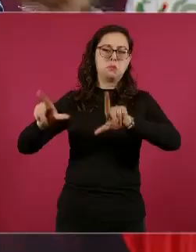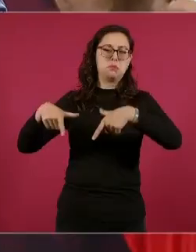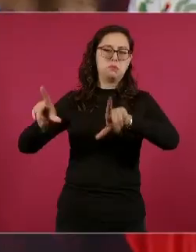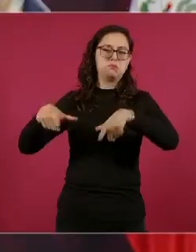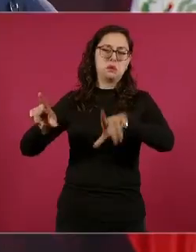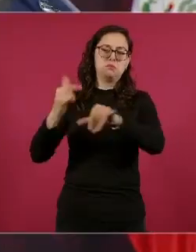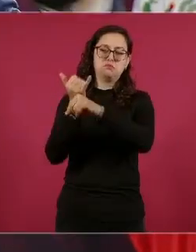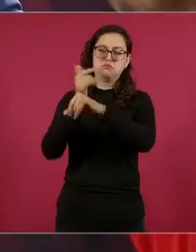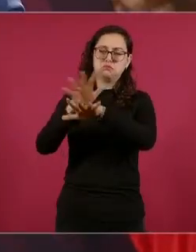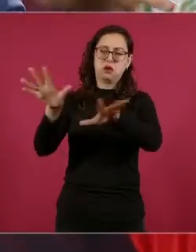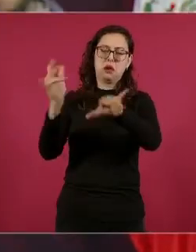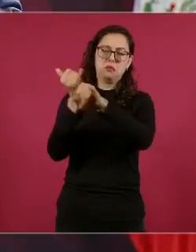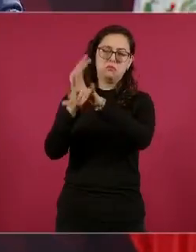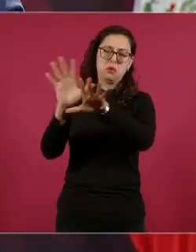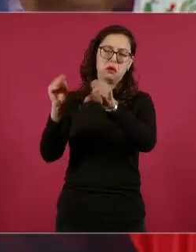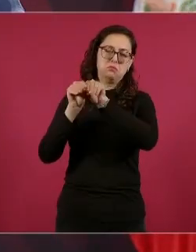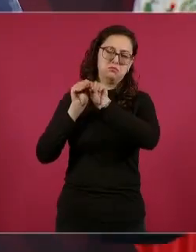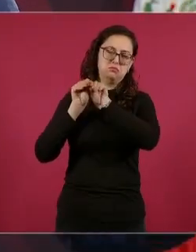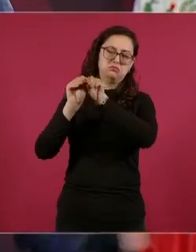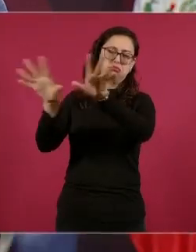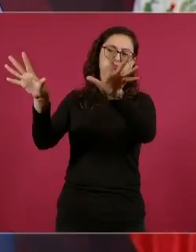para expertos, para especialistas,